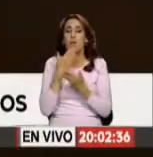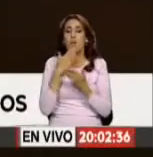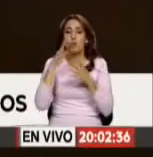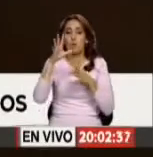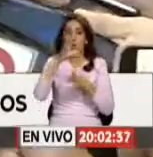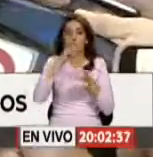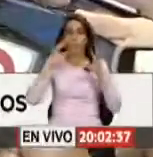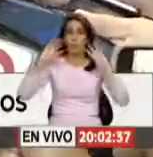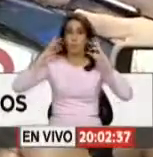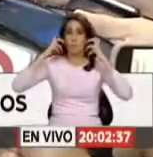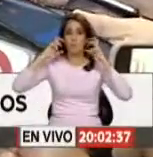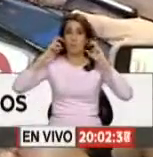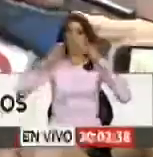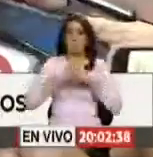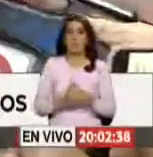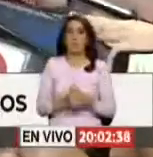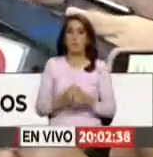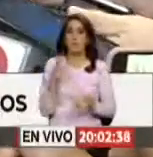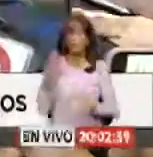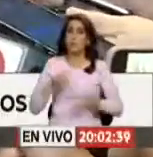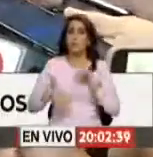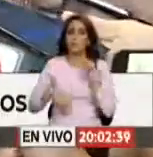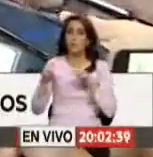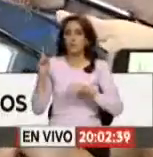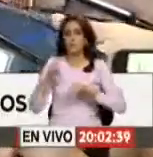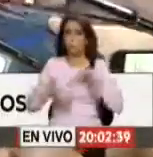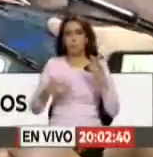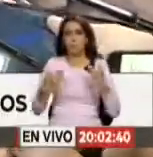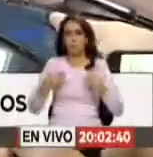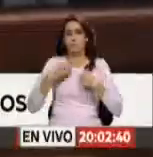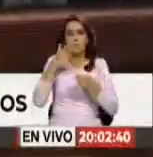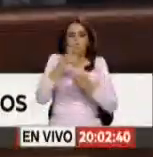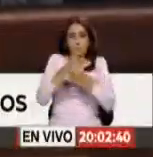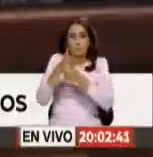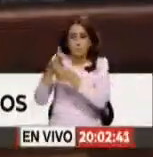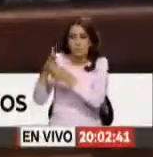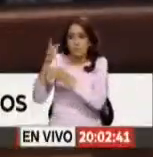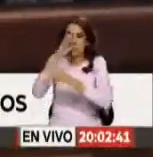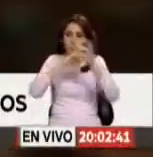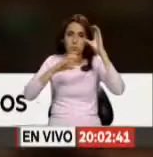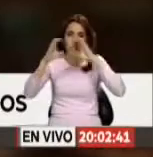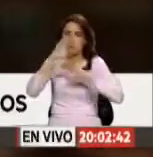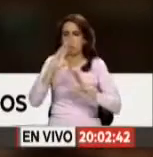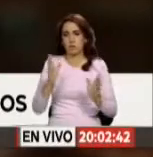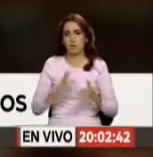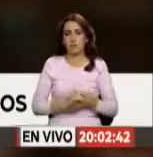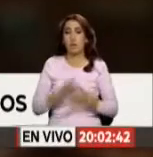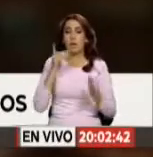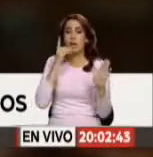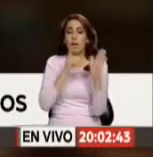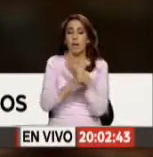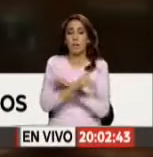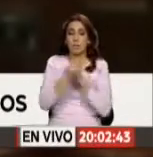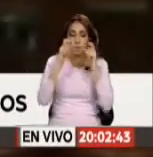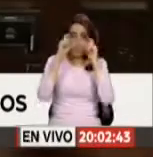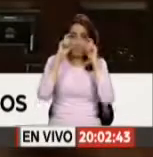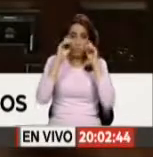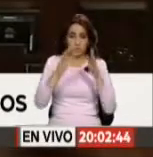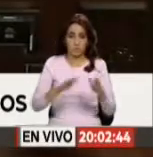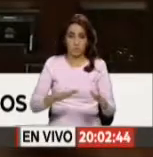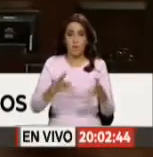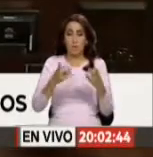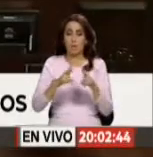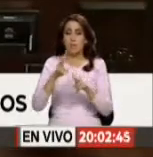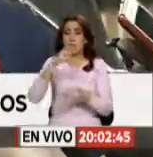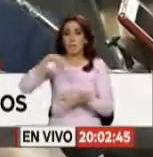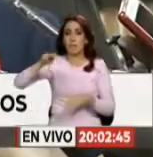obtuvo el audio. No podemos estar bajo una suerte de espionaje permanente. La denuncia de posibles actos de espionaje ya está en la Fiscalía, a lo que